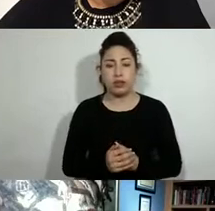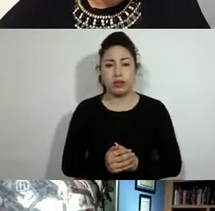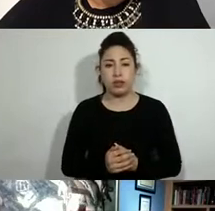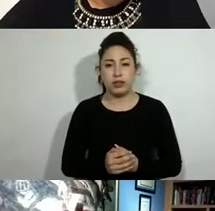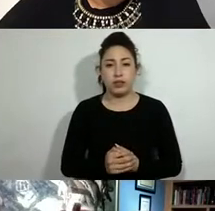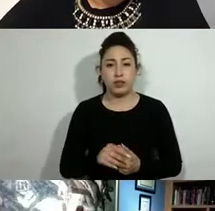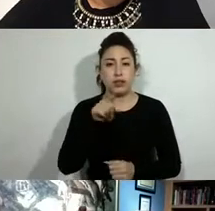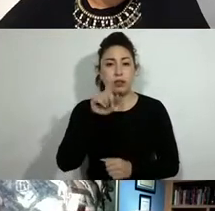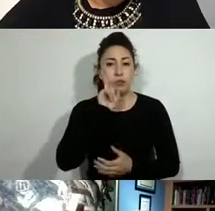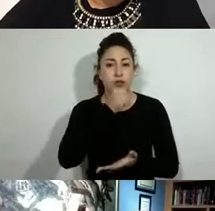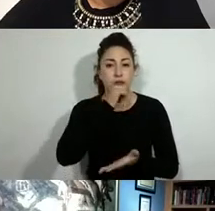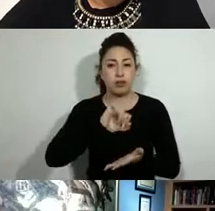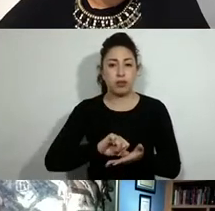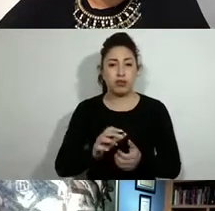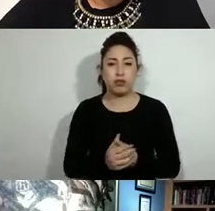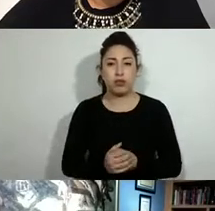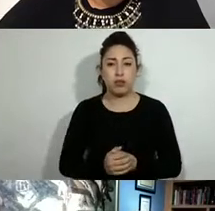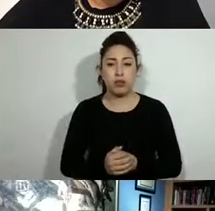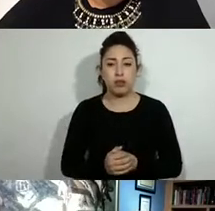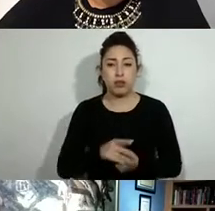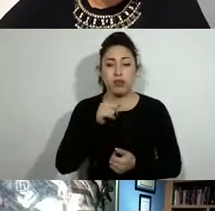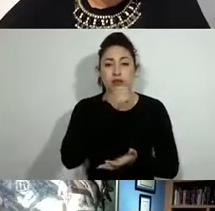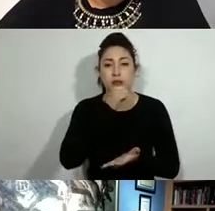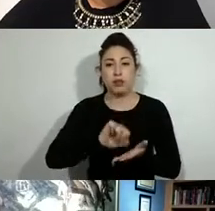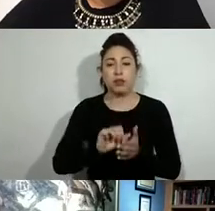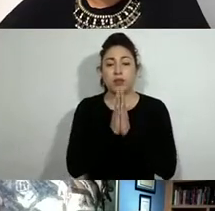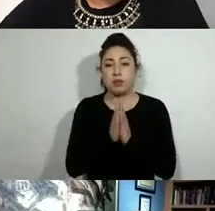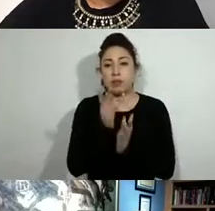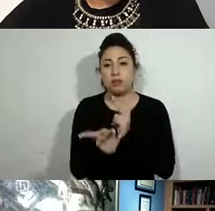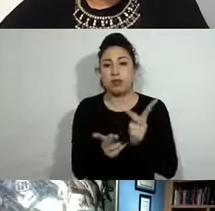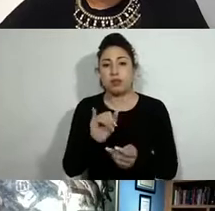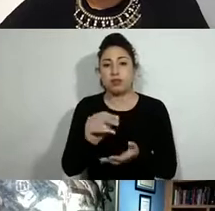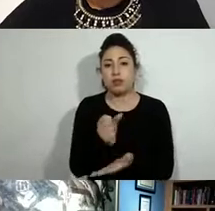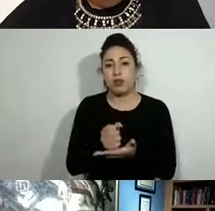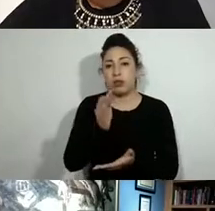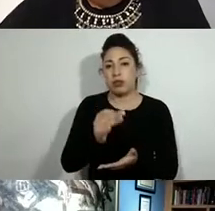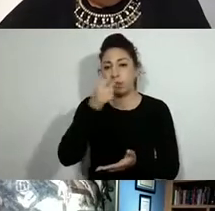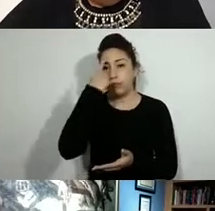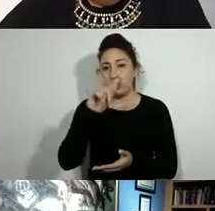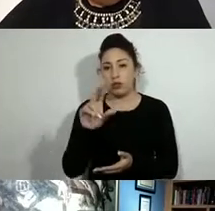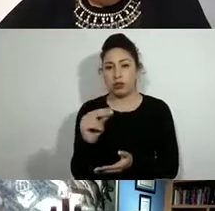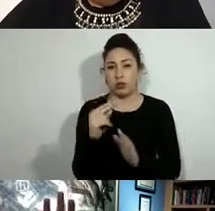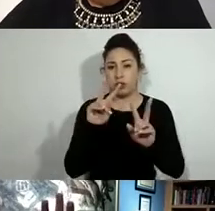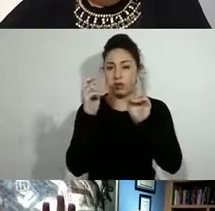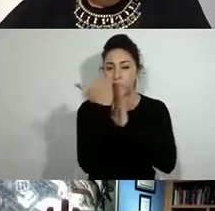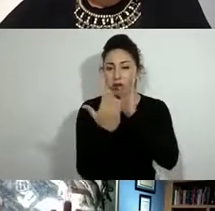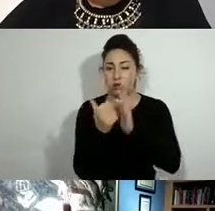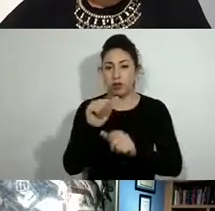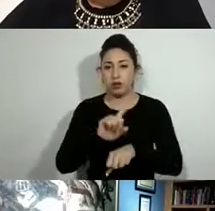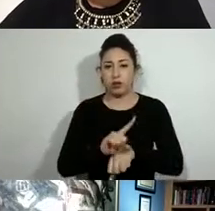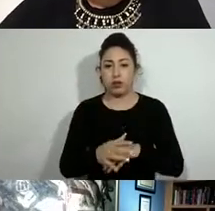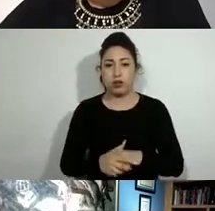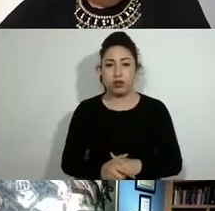diputada secretaria pregunte si estamos en condiciones de obviar la lectura del orden del día y aprobarla en sus términos.